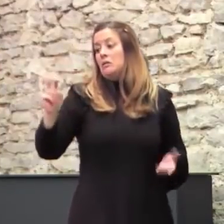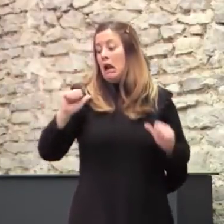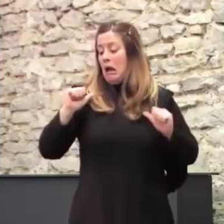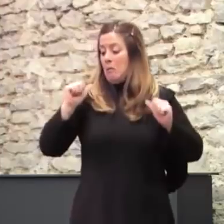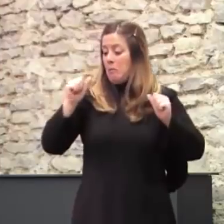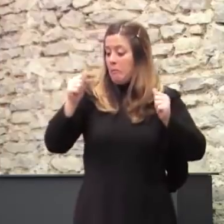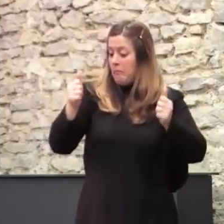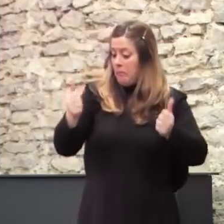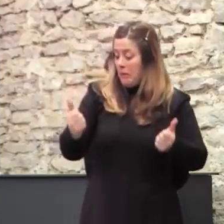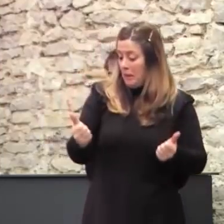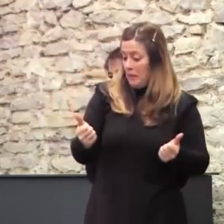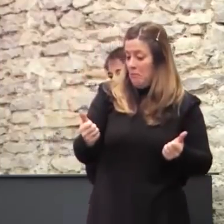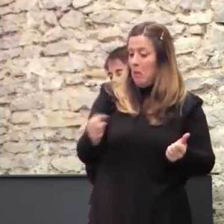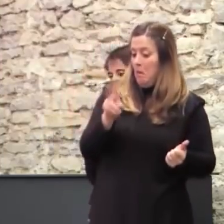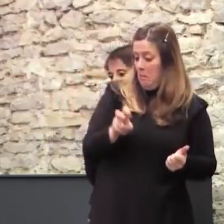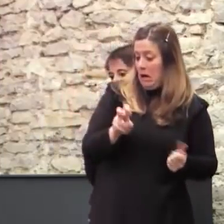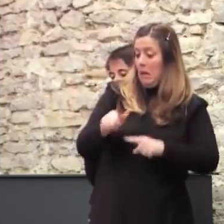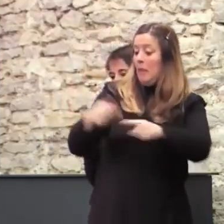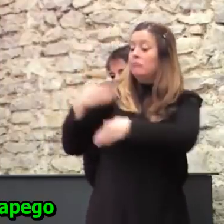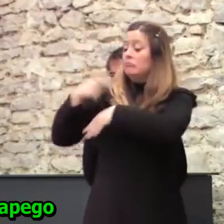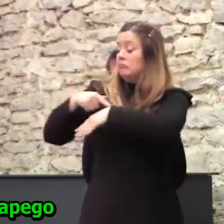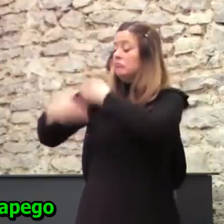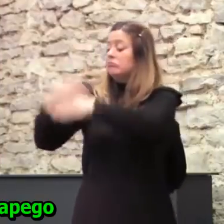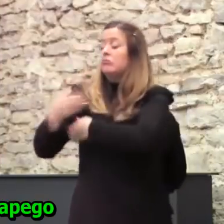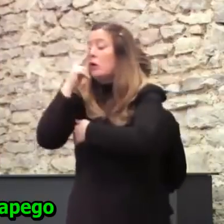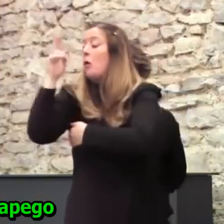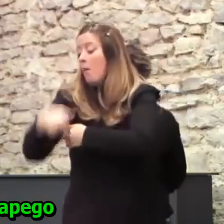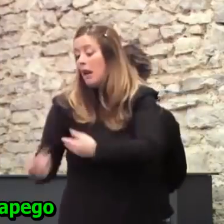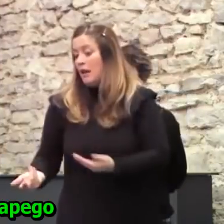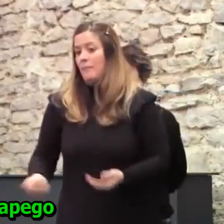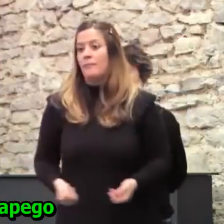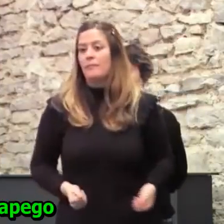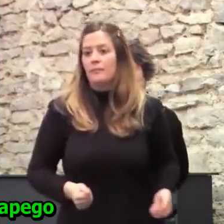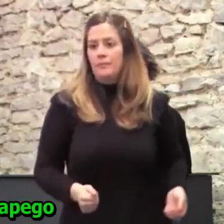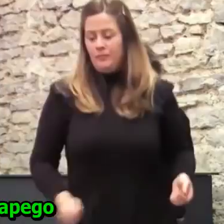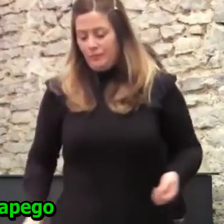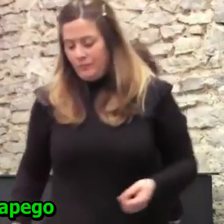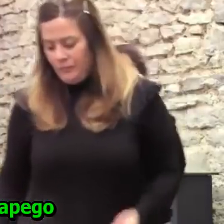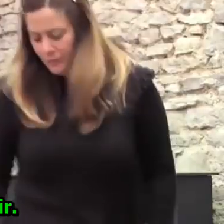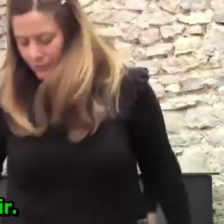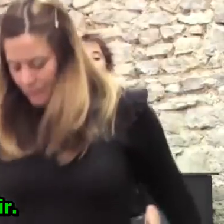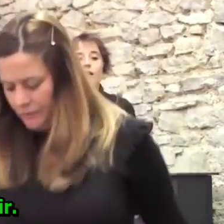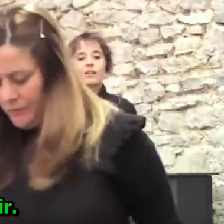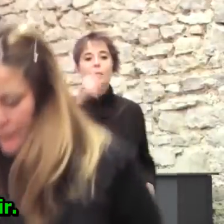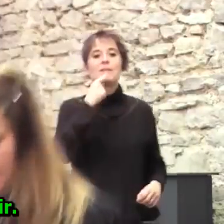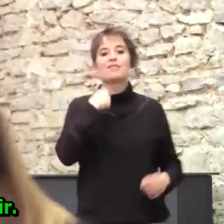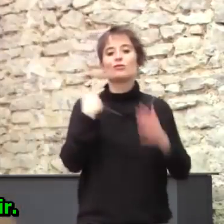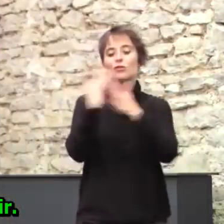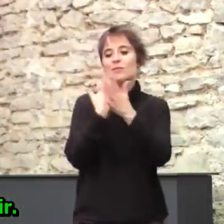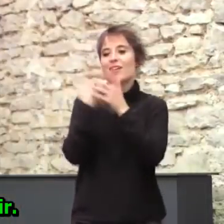vida no le vale al final, ¿no? Nos dicen mucho que hay que evitar el apego, y